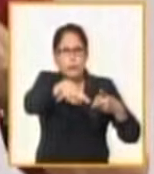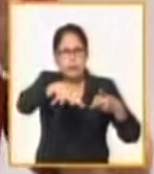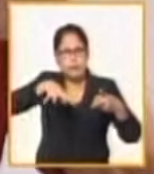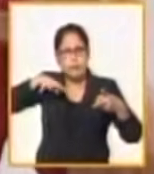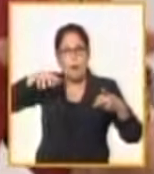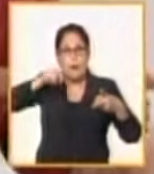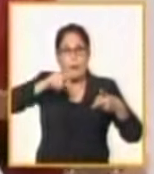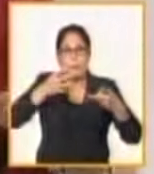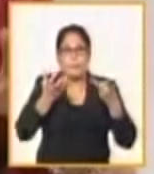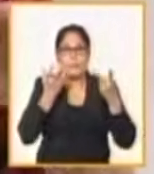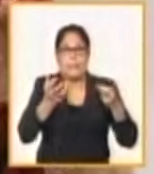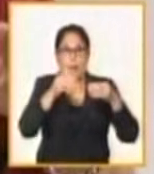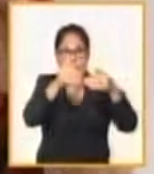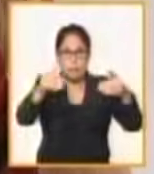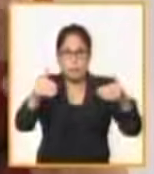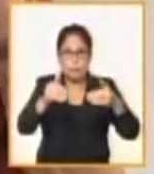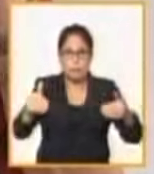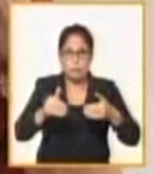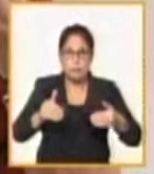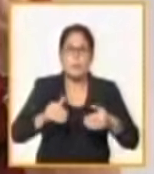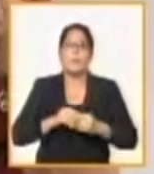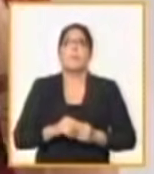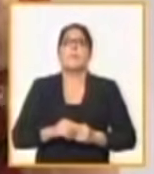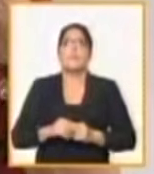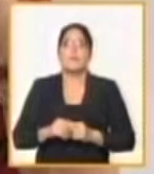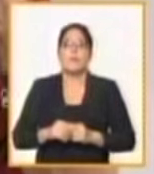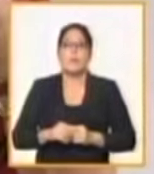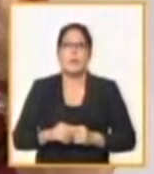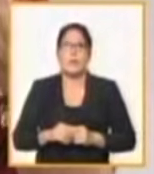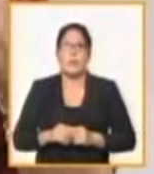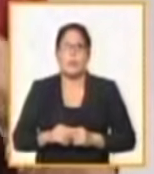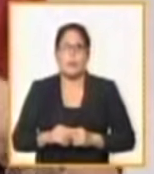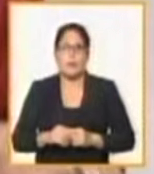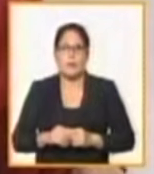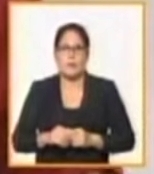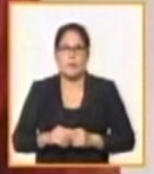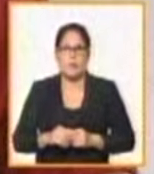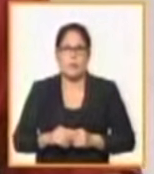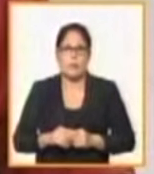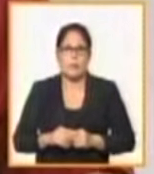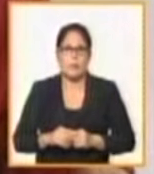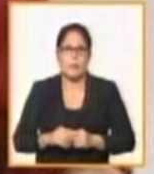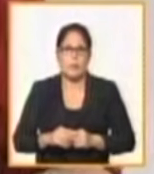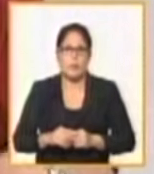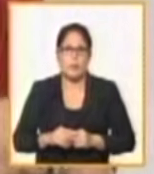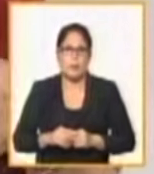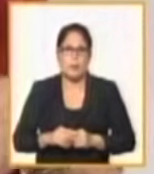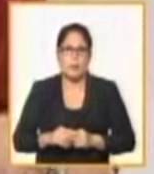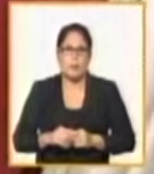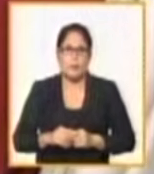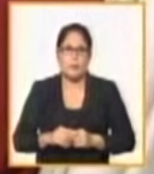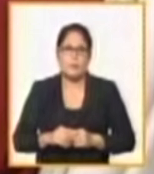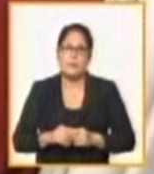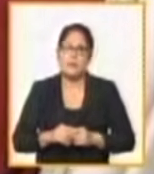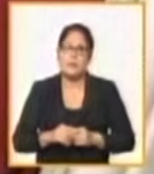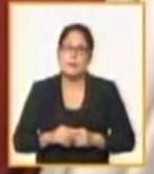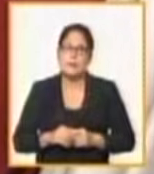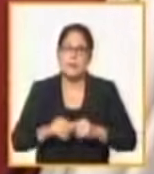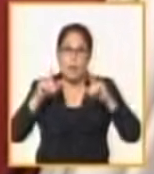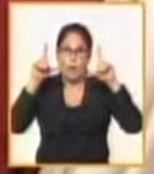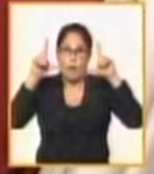fila y todo. Aunque la memoria a veces se escapa, se pierde. Pero la fotográfica está